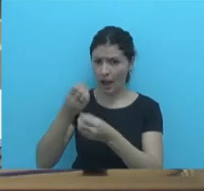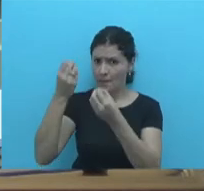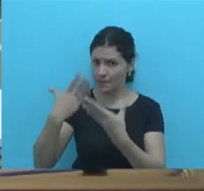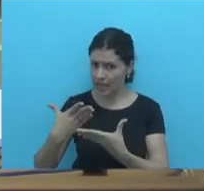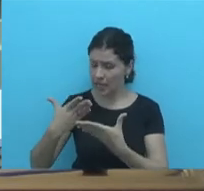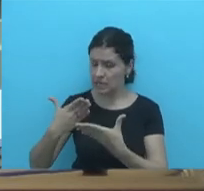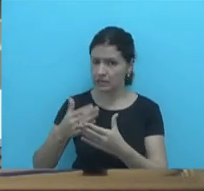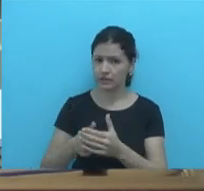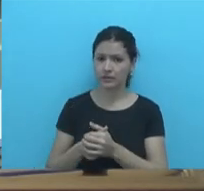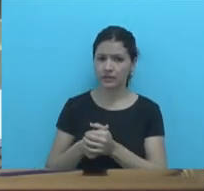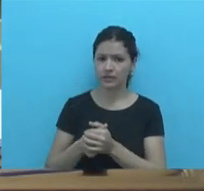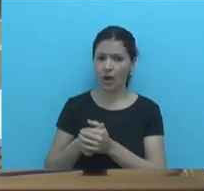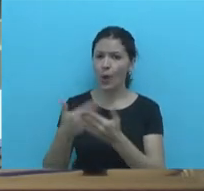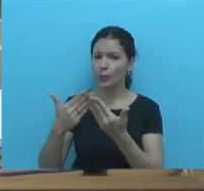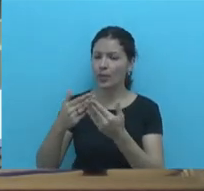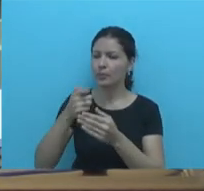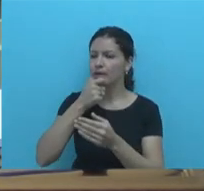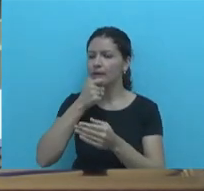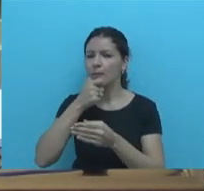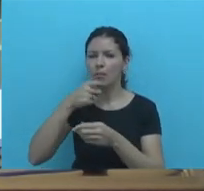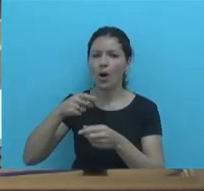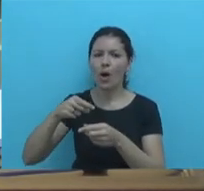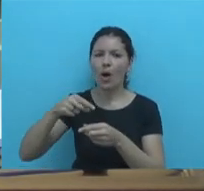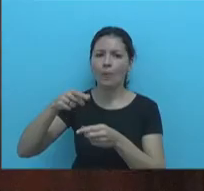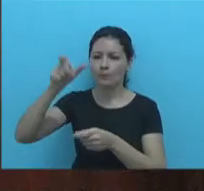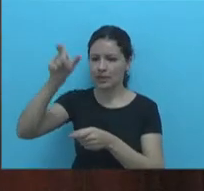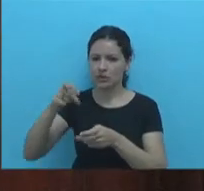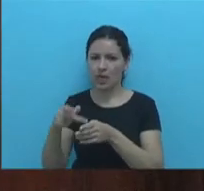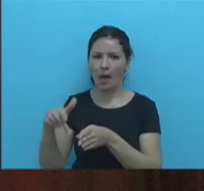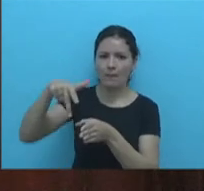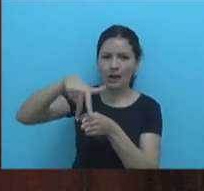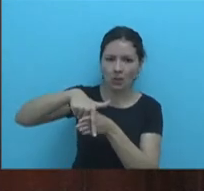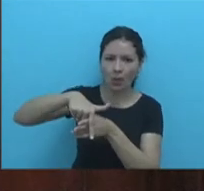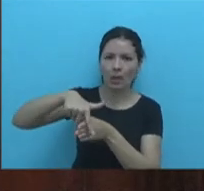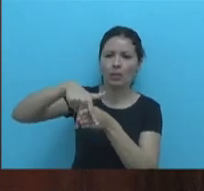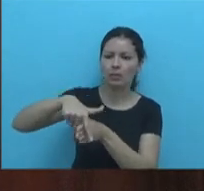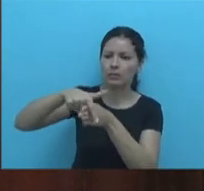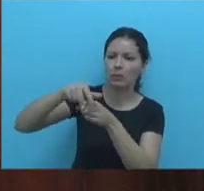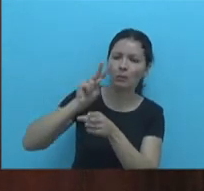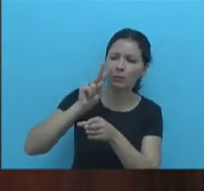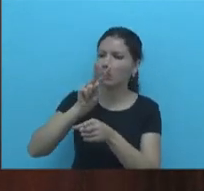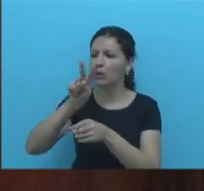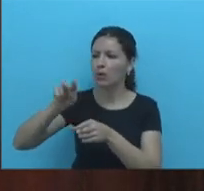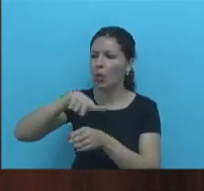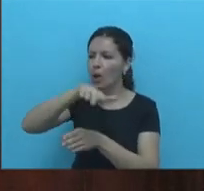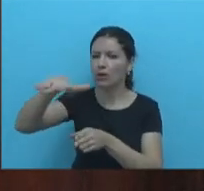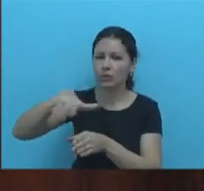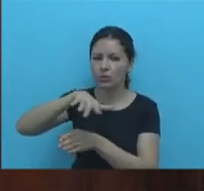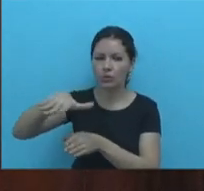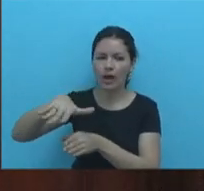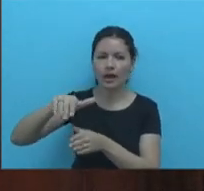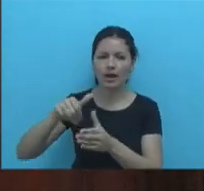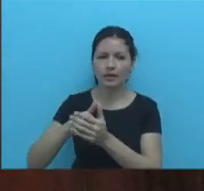para recorrer y para moverse. Por el tema de lo que es el piso y